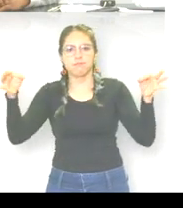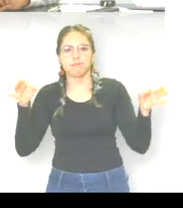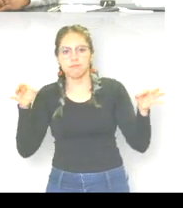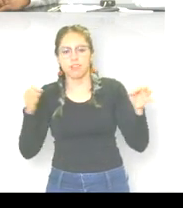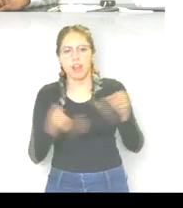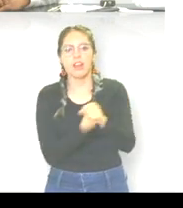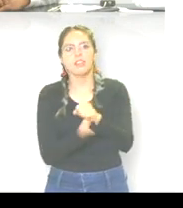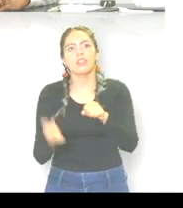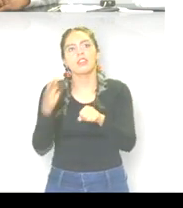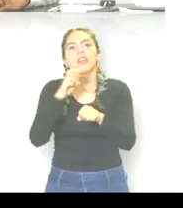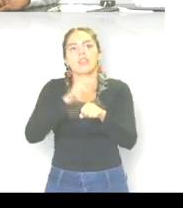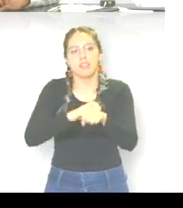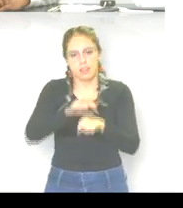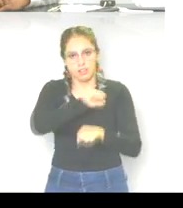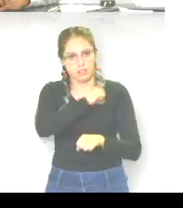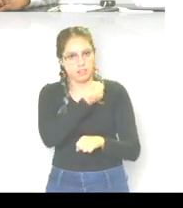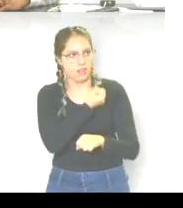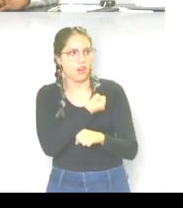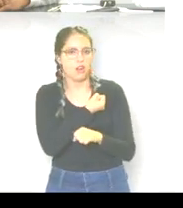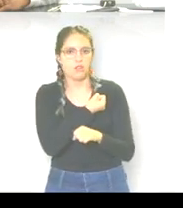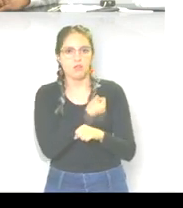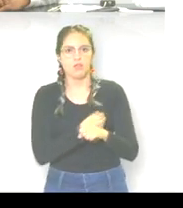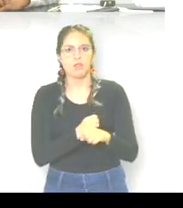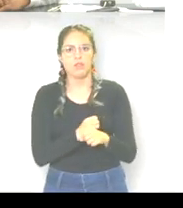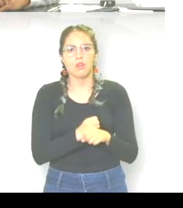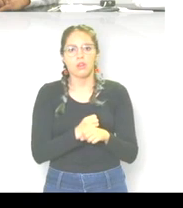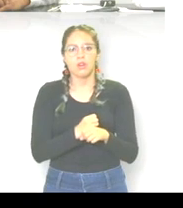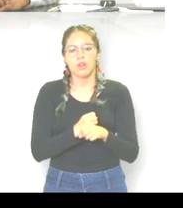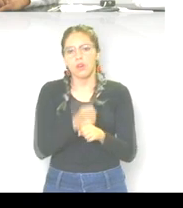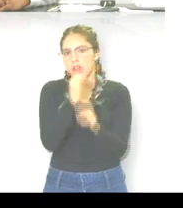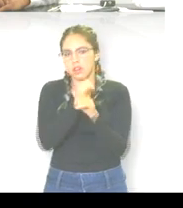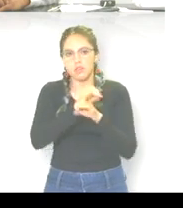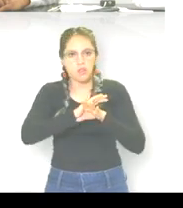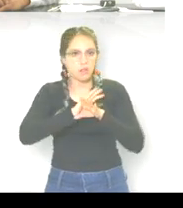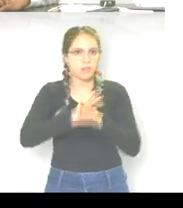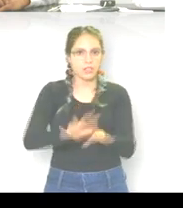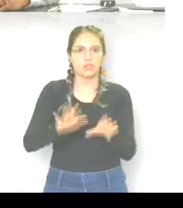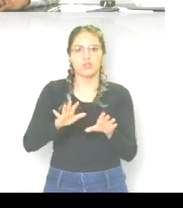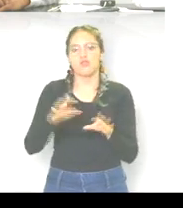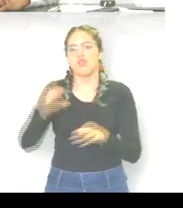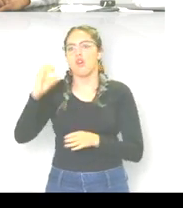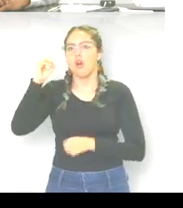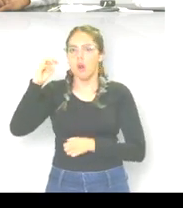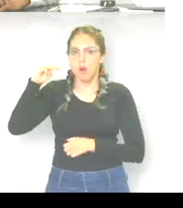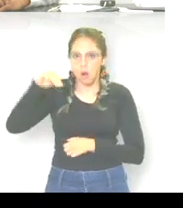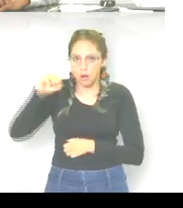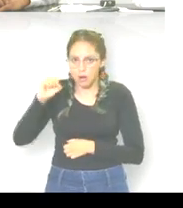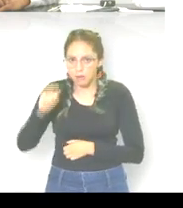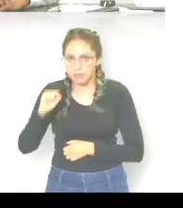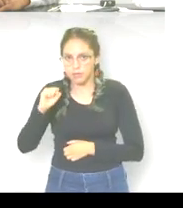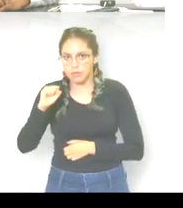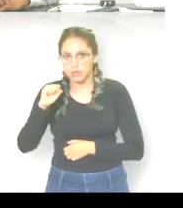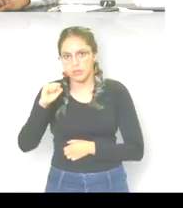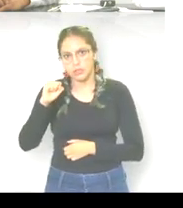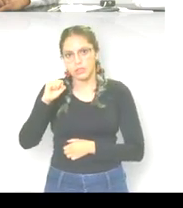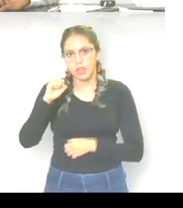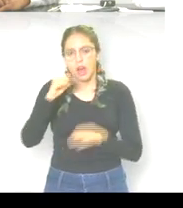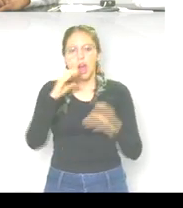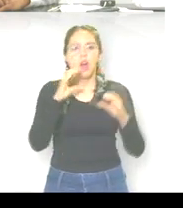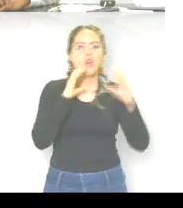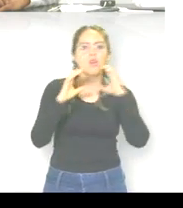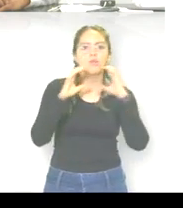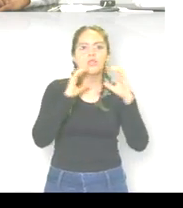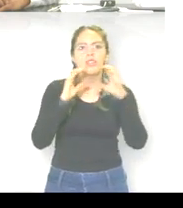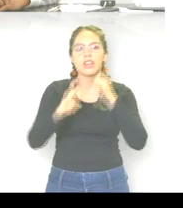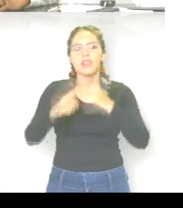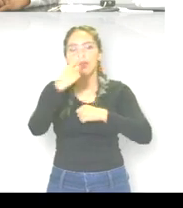la Secretaría de Salud y desde luego a partir de un informe que hizo la Organización Mundial de la Salud en términos de comunicación